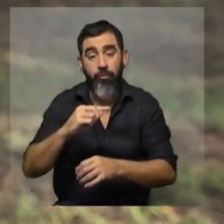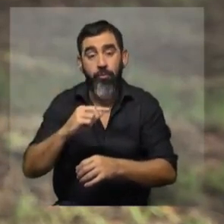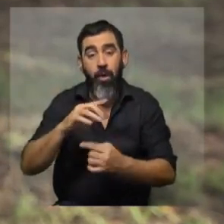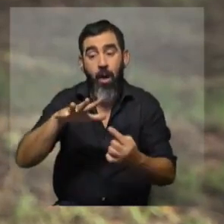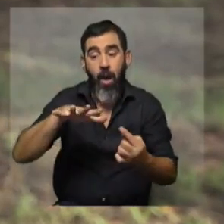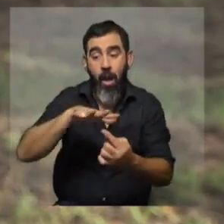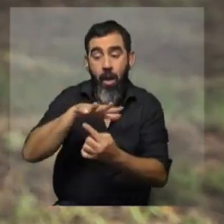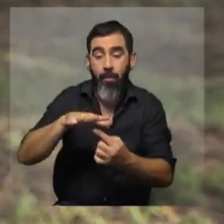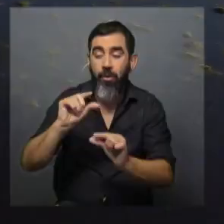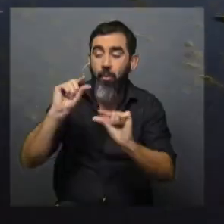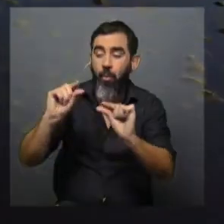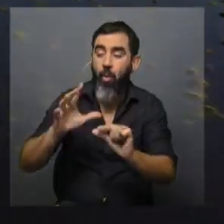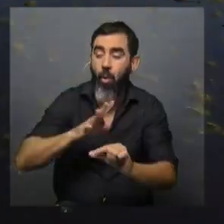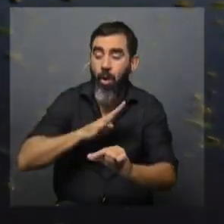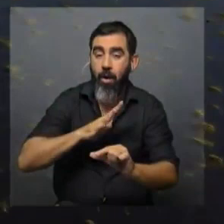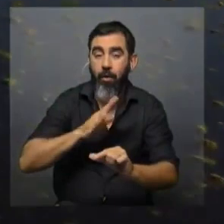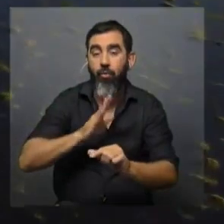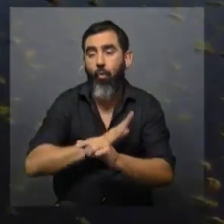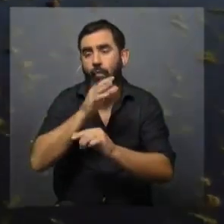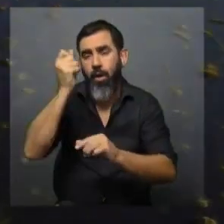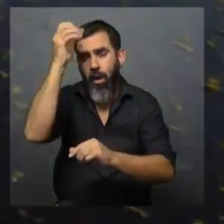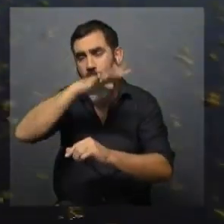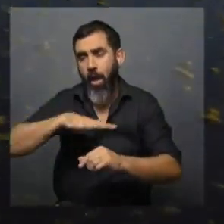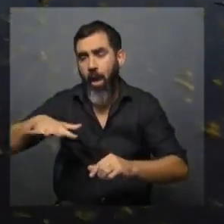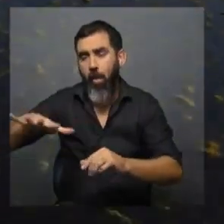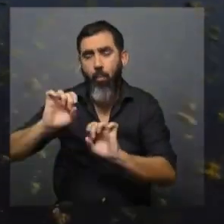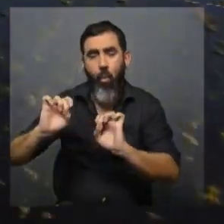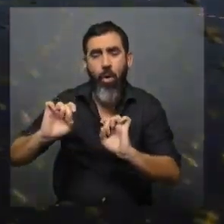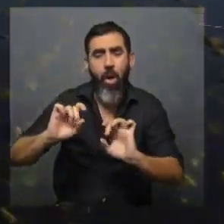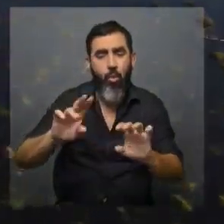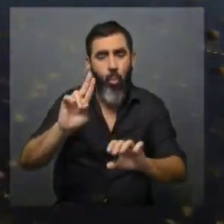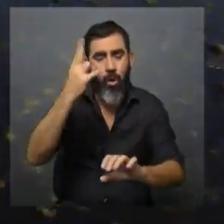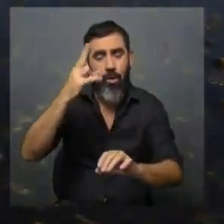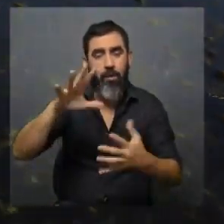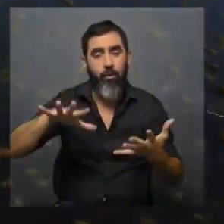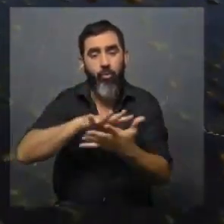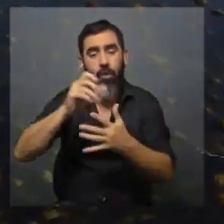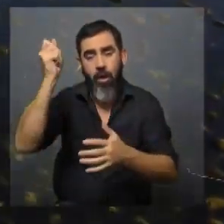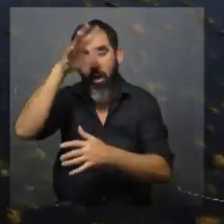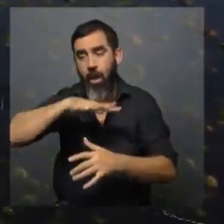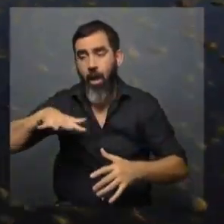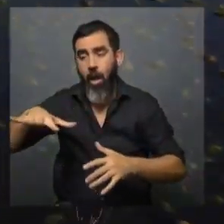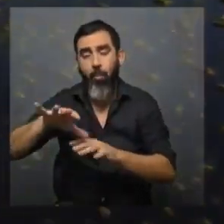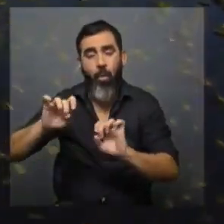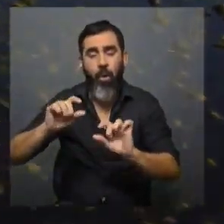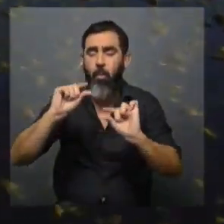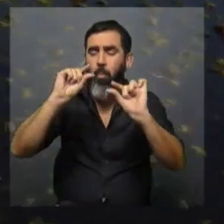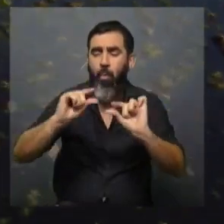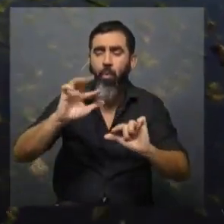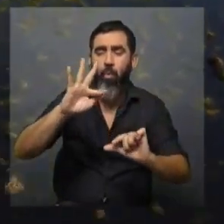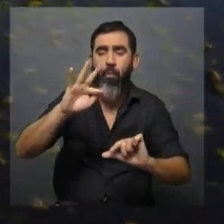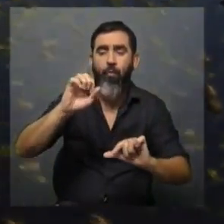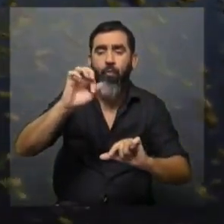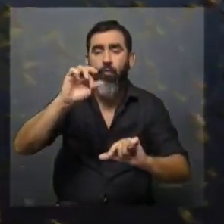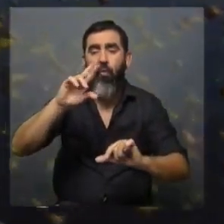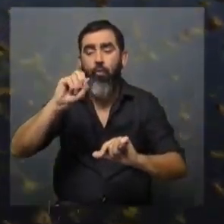ambientes que son pobres en fósforo. Yo fui al campo natural del Uruguay, que las regiones donde hay campo natural son extremadamente pobres en fósforo, y